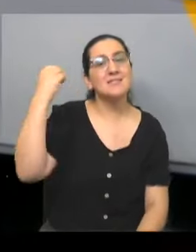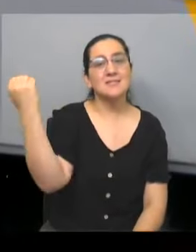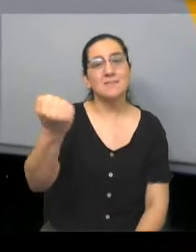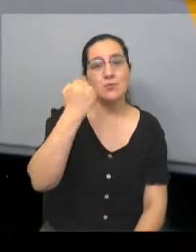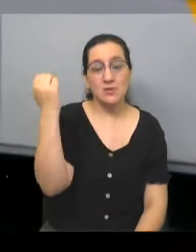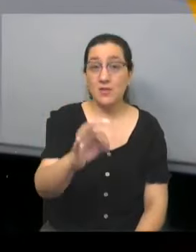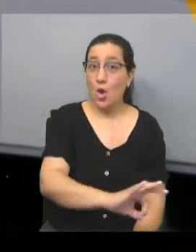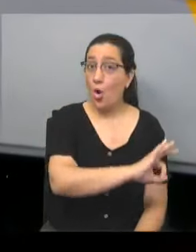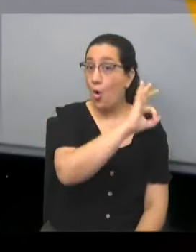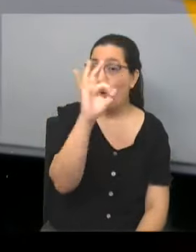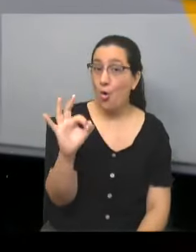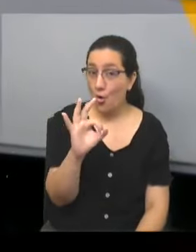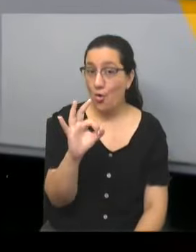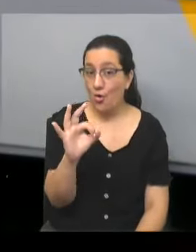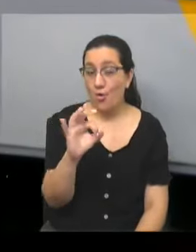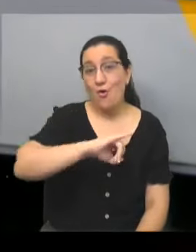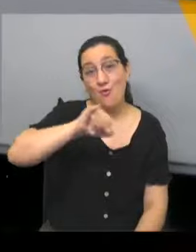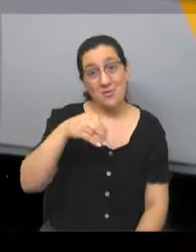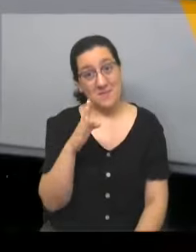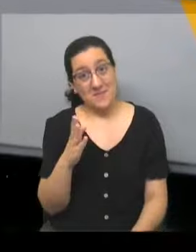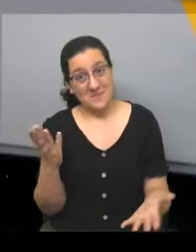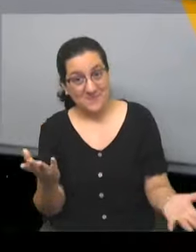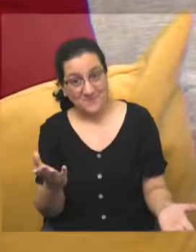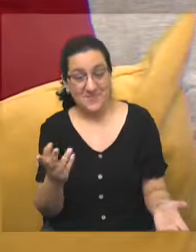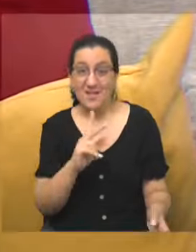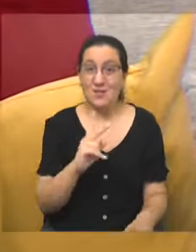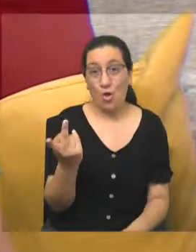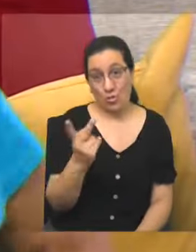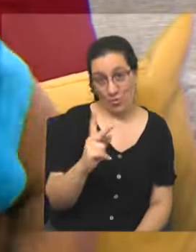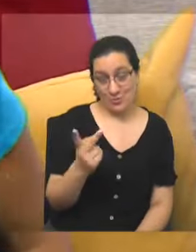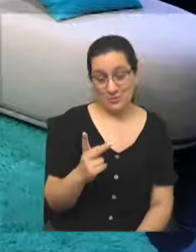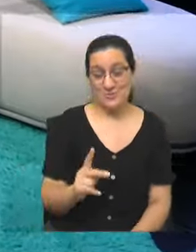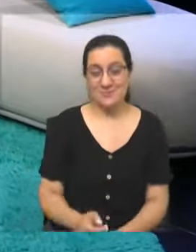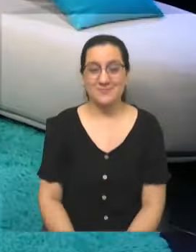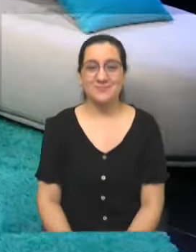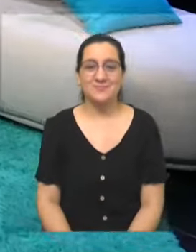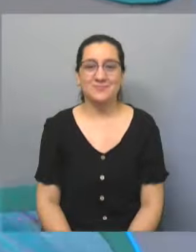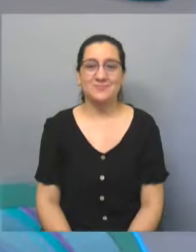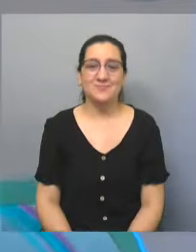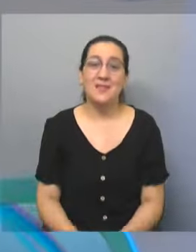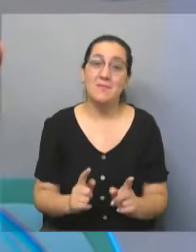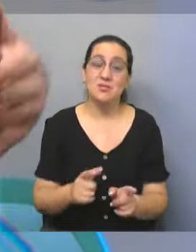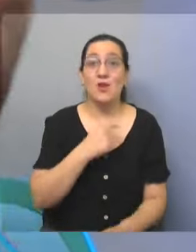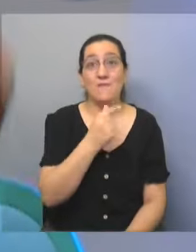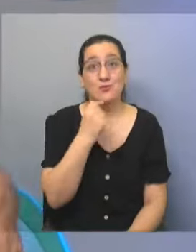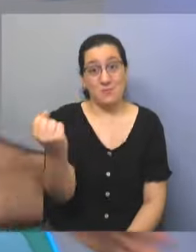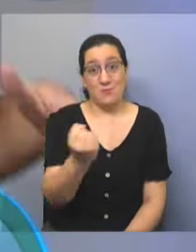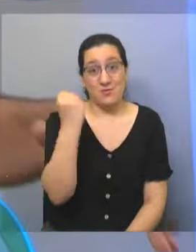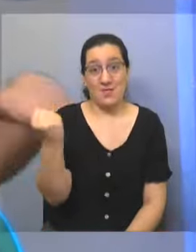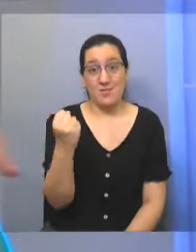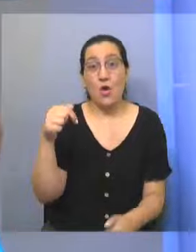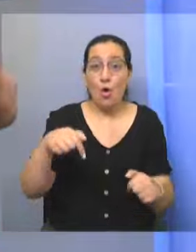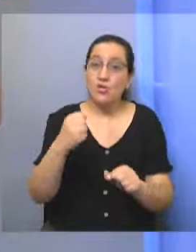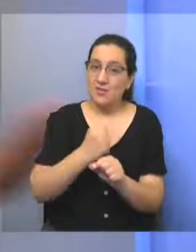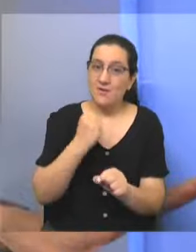programa o él. Él. También juega como una de las voces. También juega como una voz importante en este programa, porque además hoy sí está